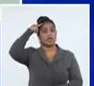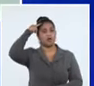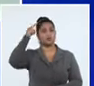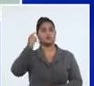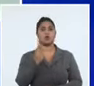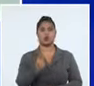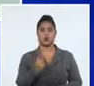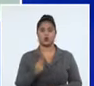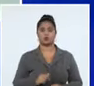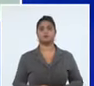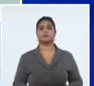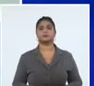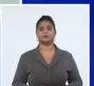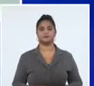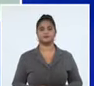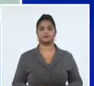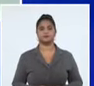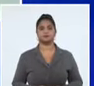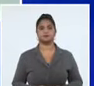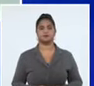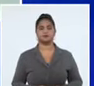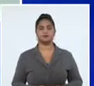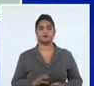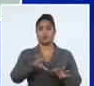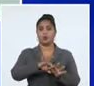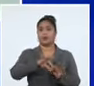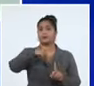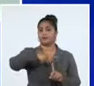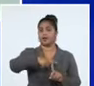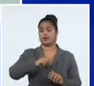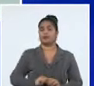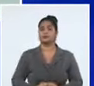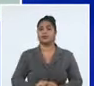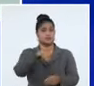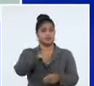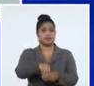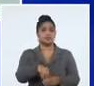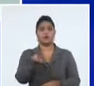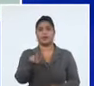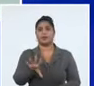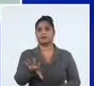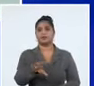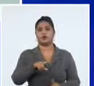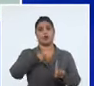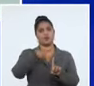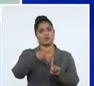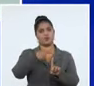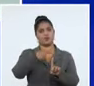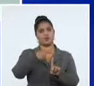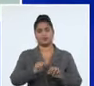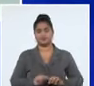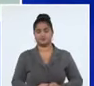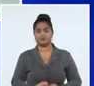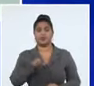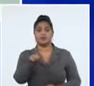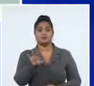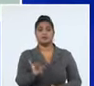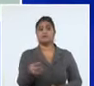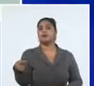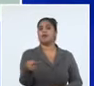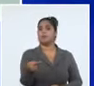autóctono. La provincia de Guantánamo con 25 casos, 17 menos que el día anterior,